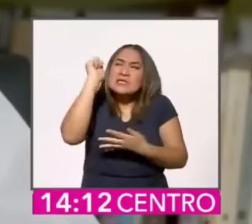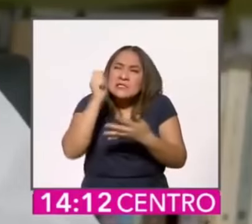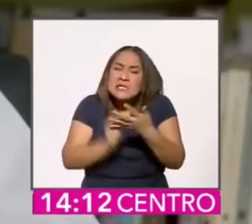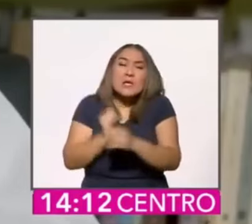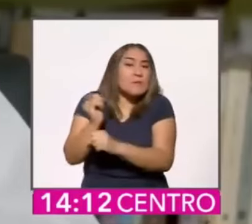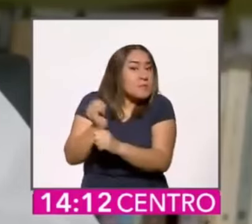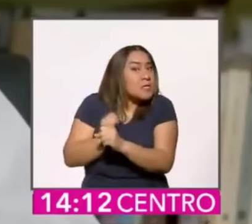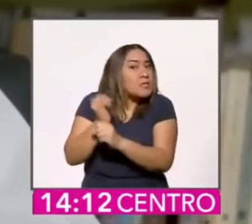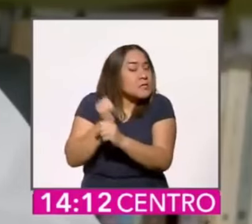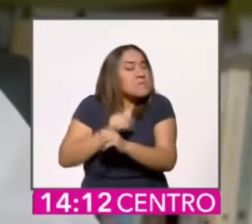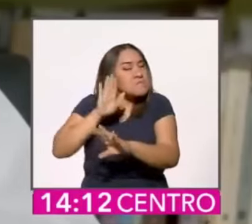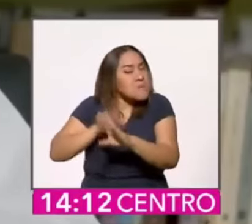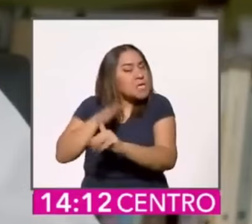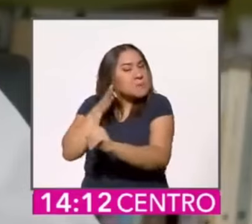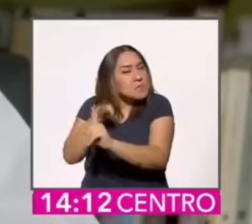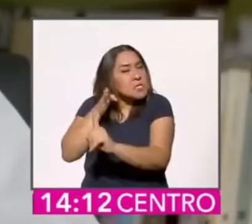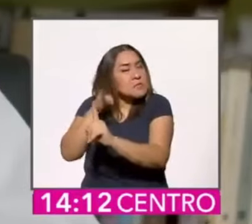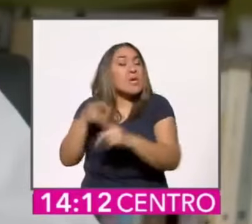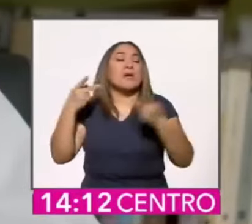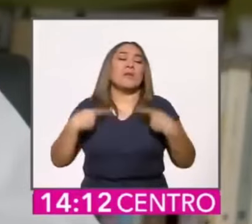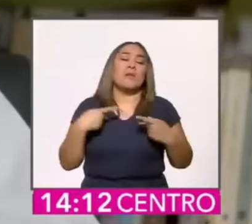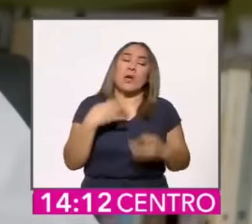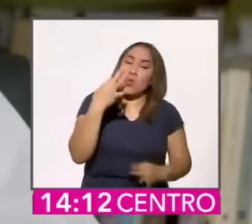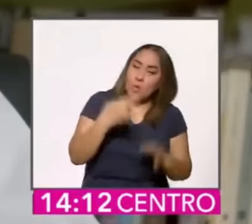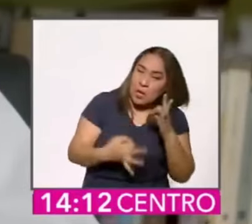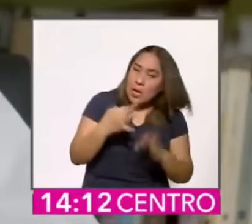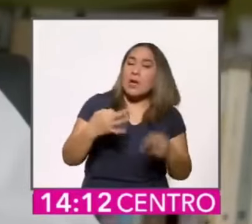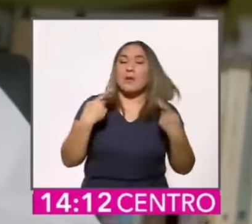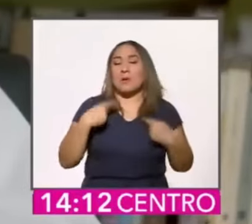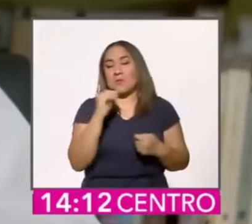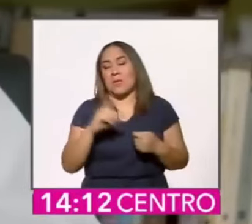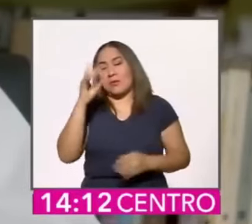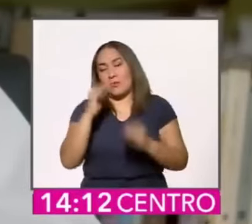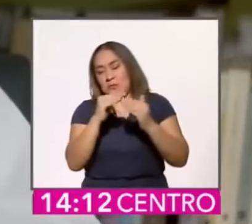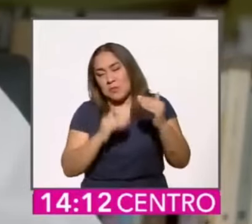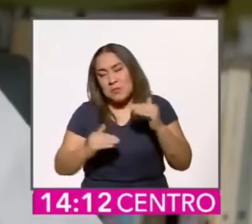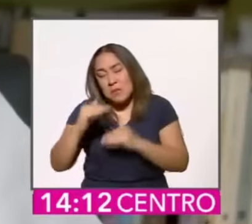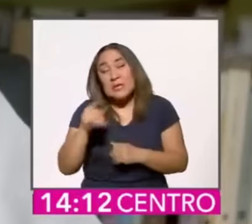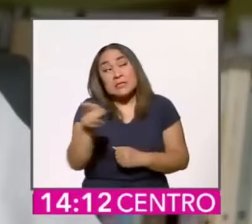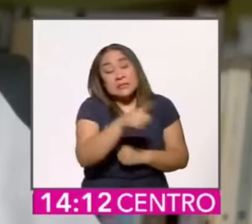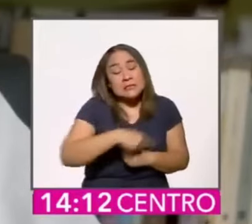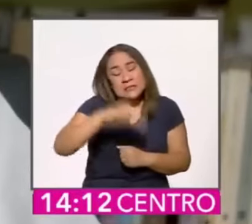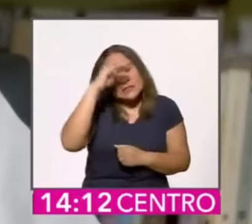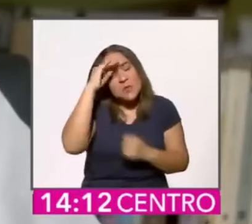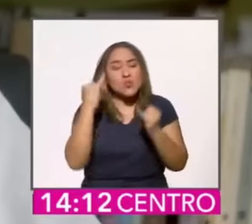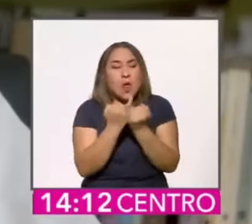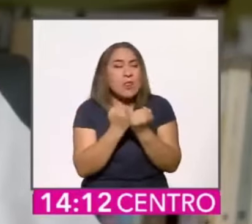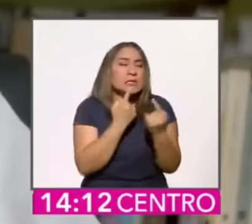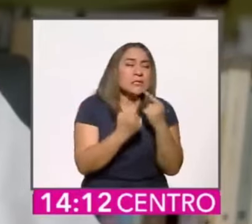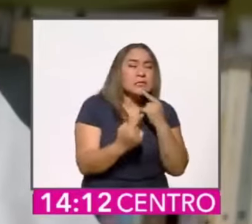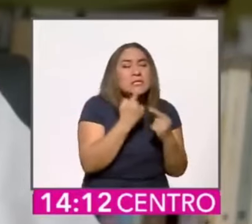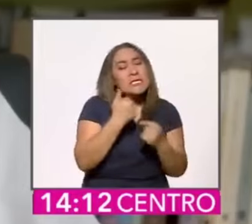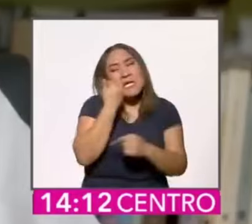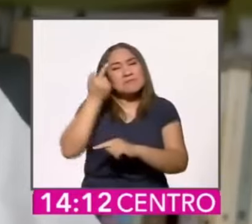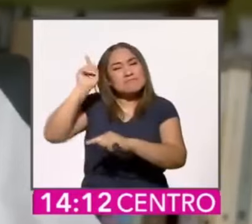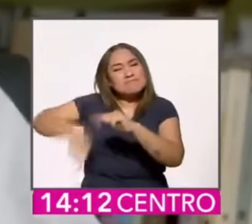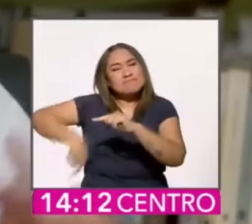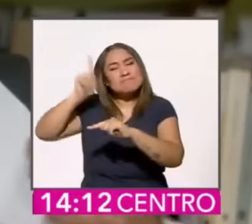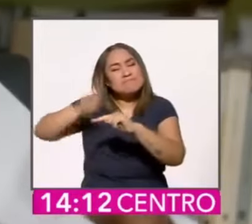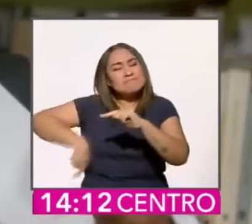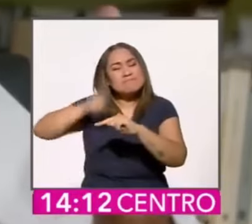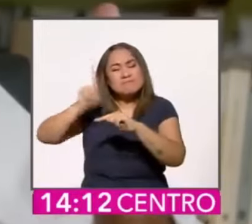privada. Jueces, magistrados y ministros han intentado, mientras tanto, desaforarlo.